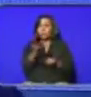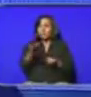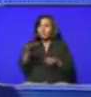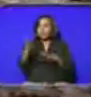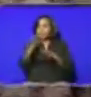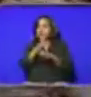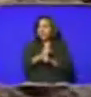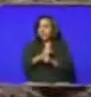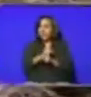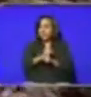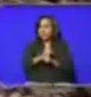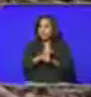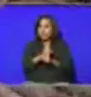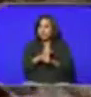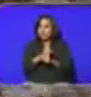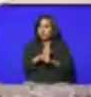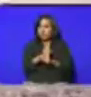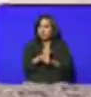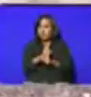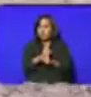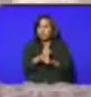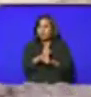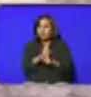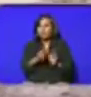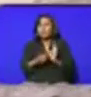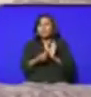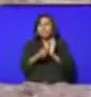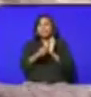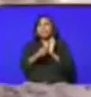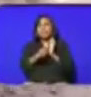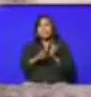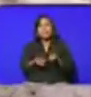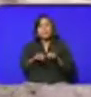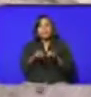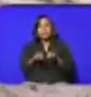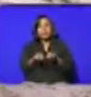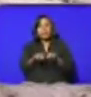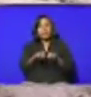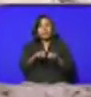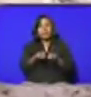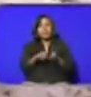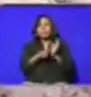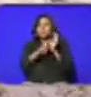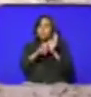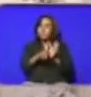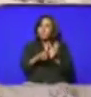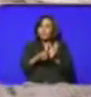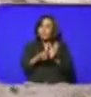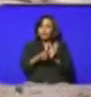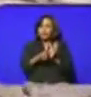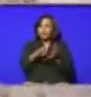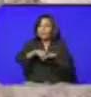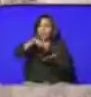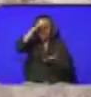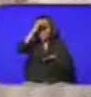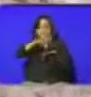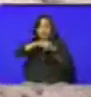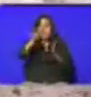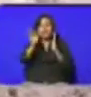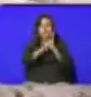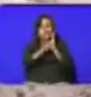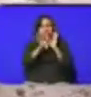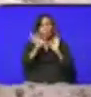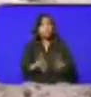darle valor a las carreras técnicas y vocacionales, levantar ese interés de parte de la población, que